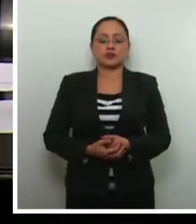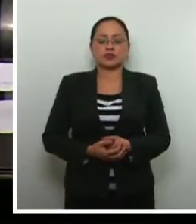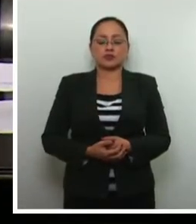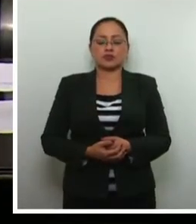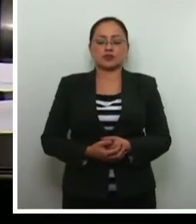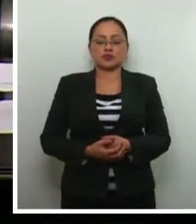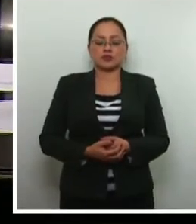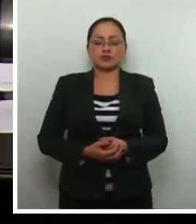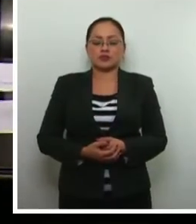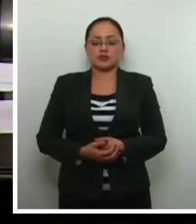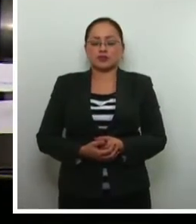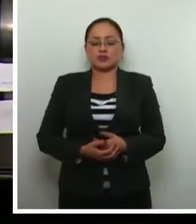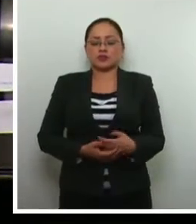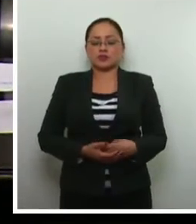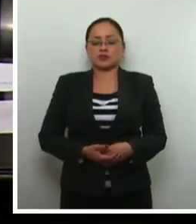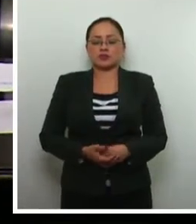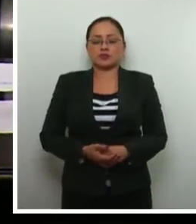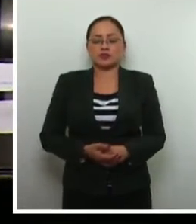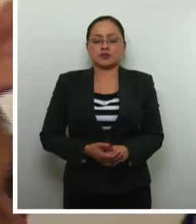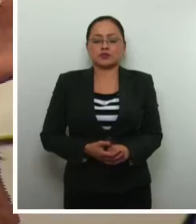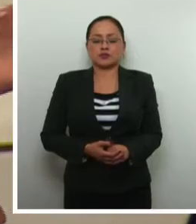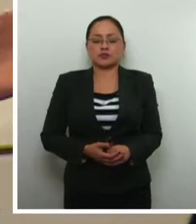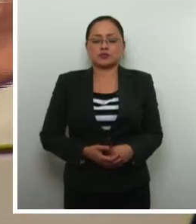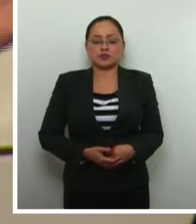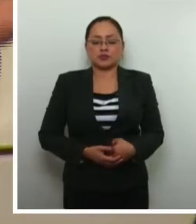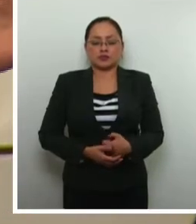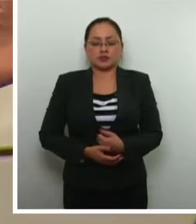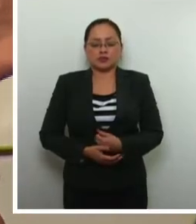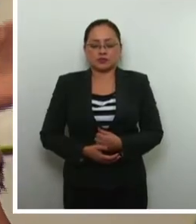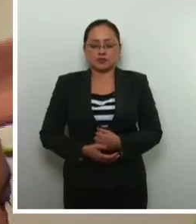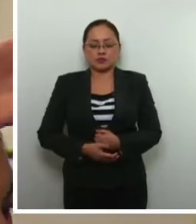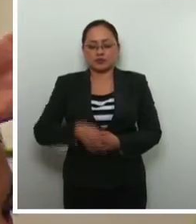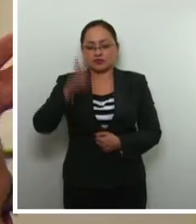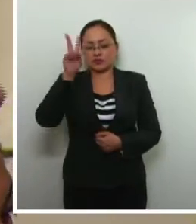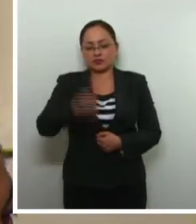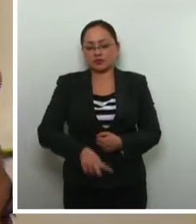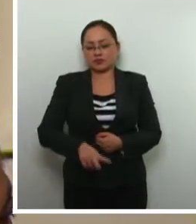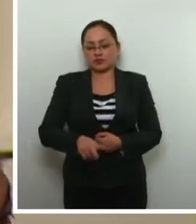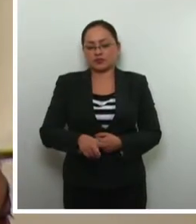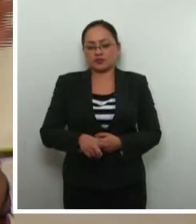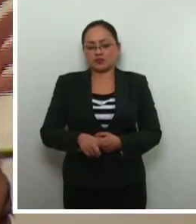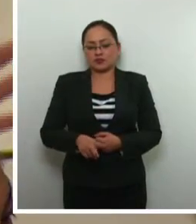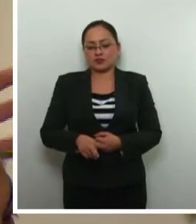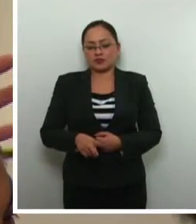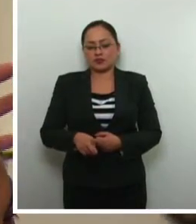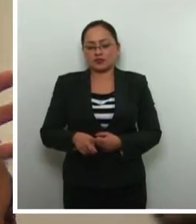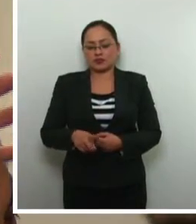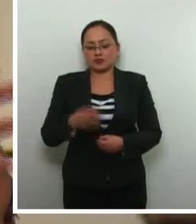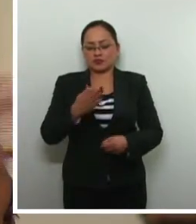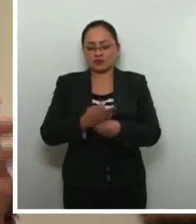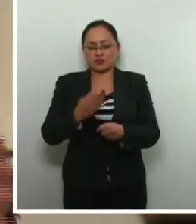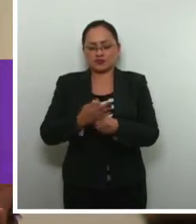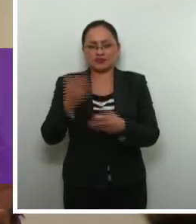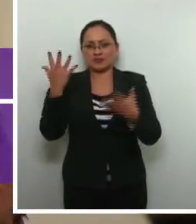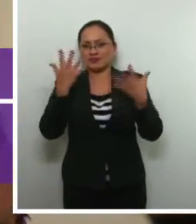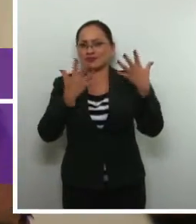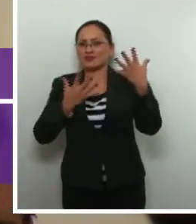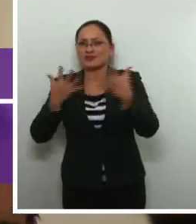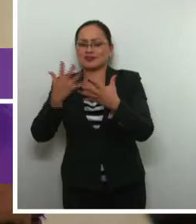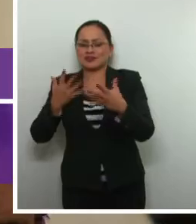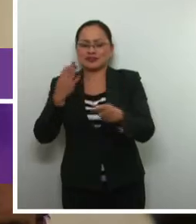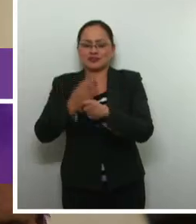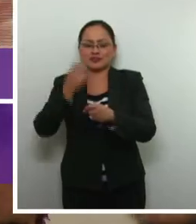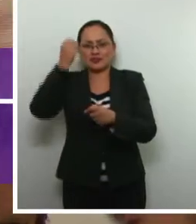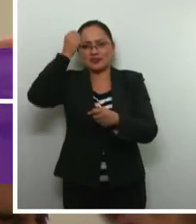La verdad es que nos hacemos un poco bola, ¿no? Porque estamos